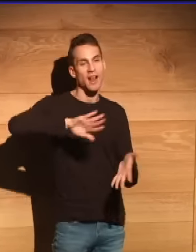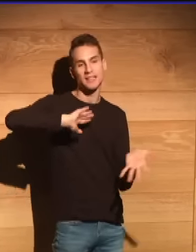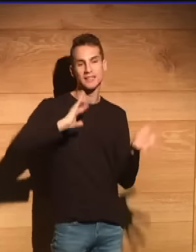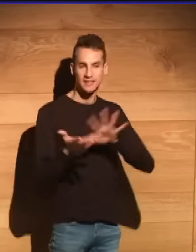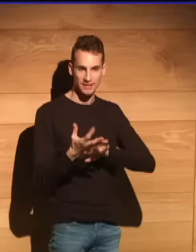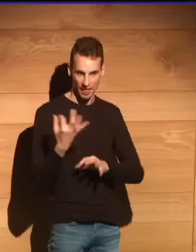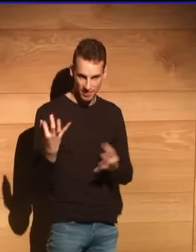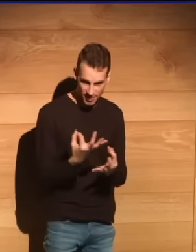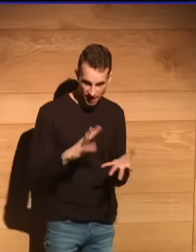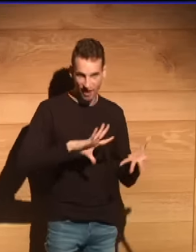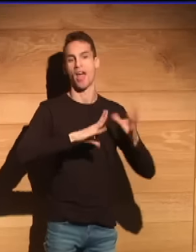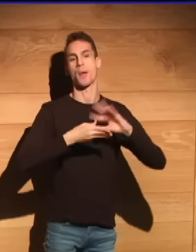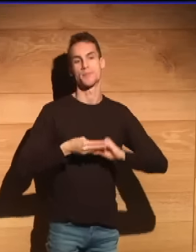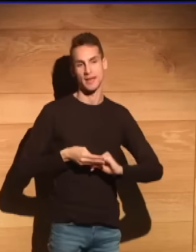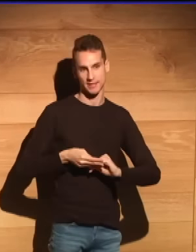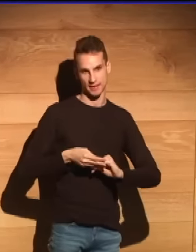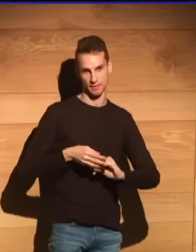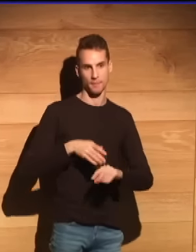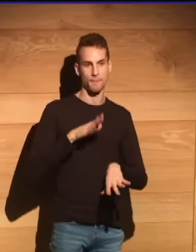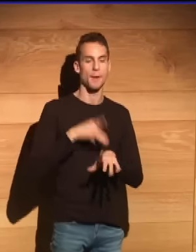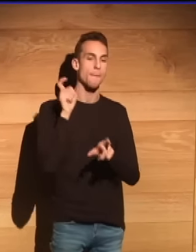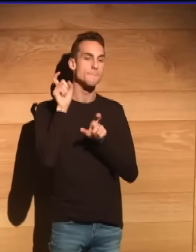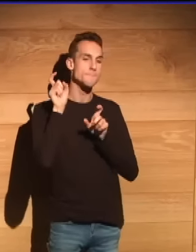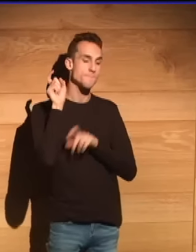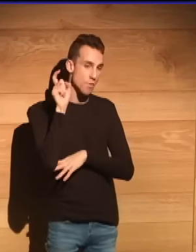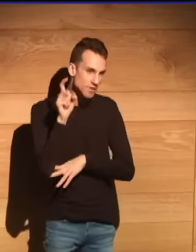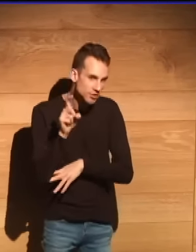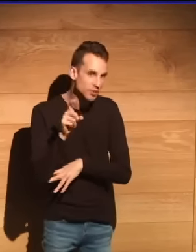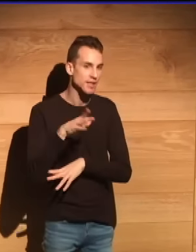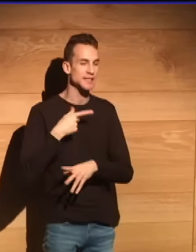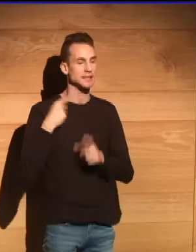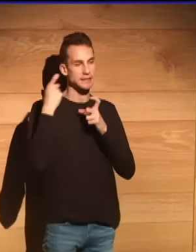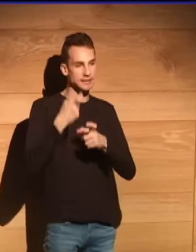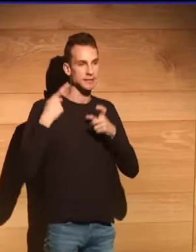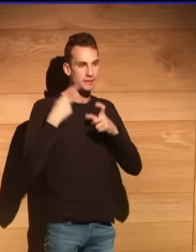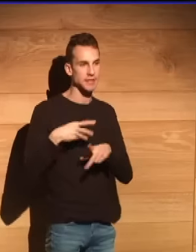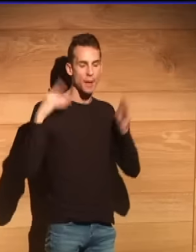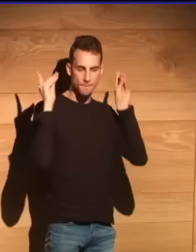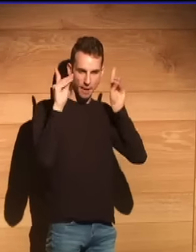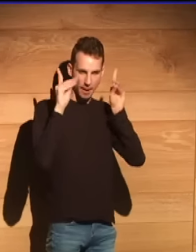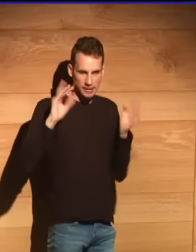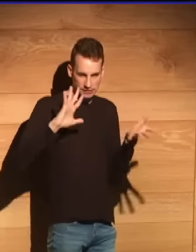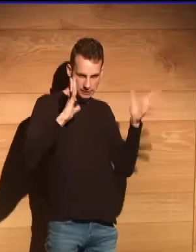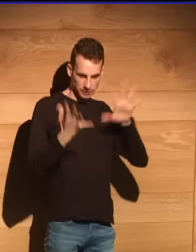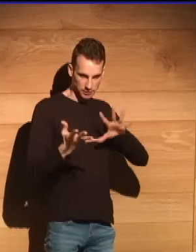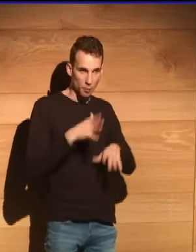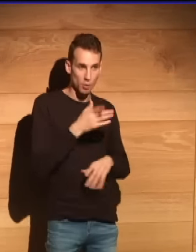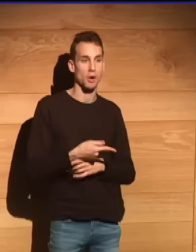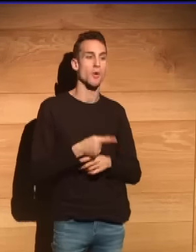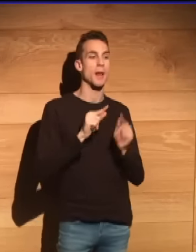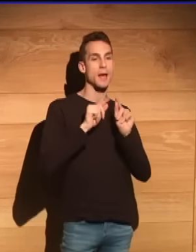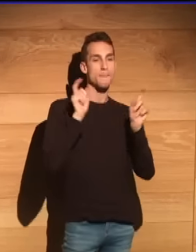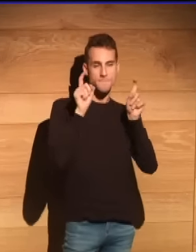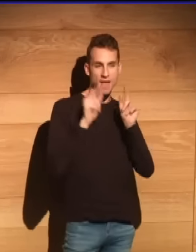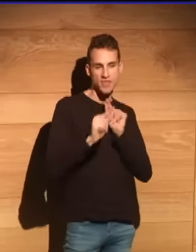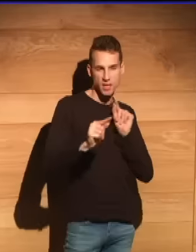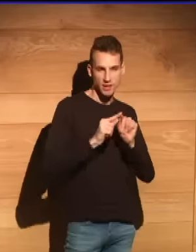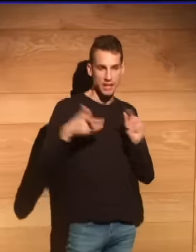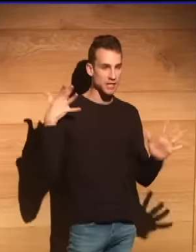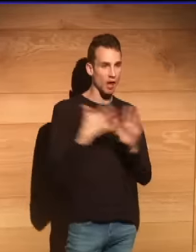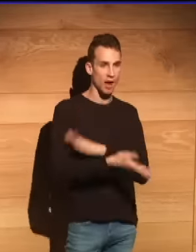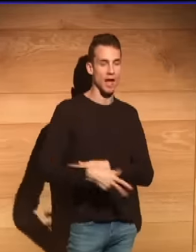a utilizar la tecnología para hacer una pedagogía distinta, porque una educación digital no es poner una cámara en una clase